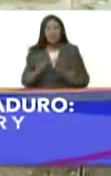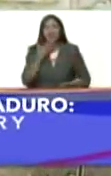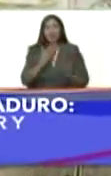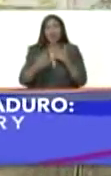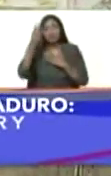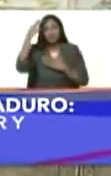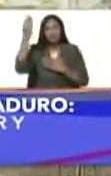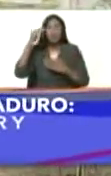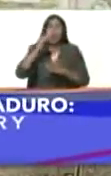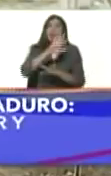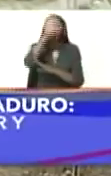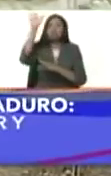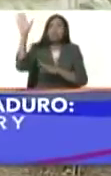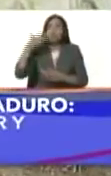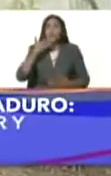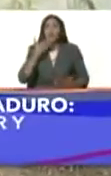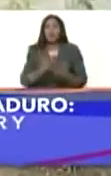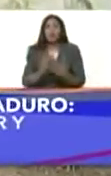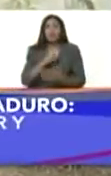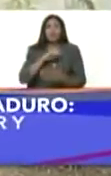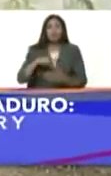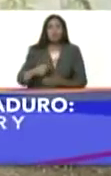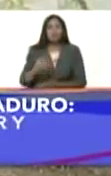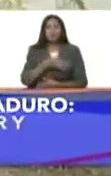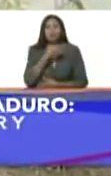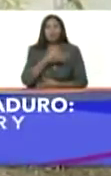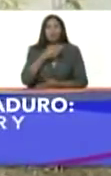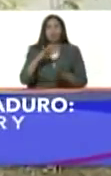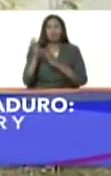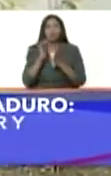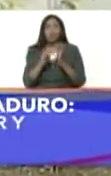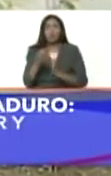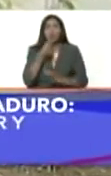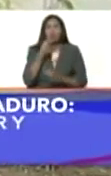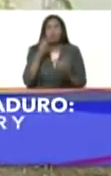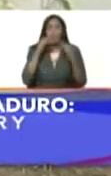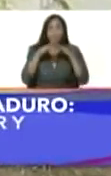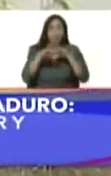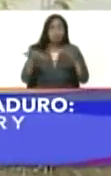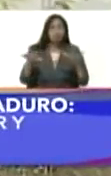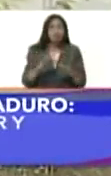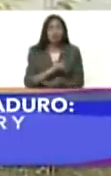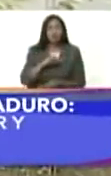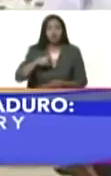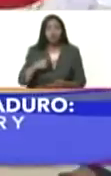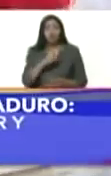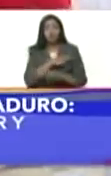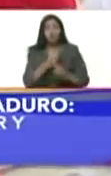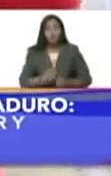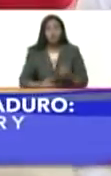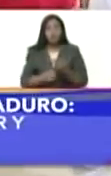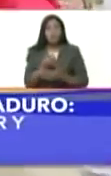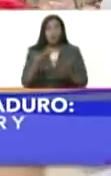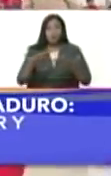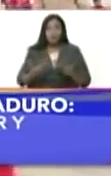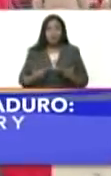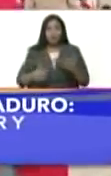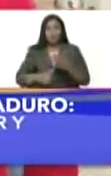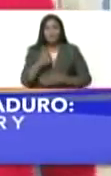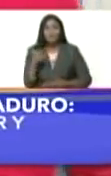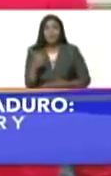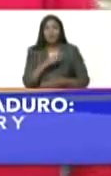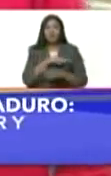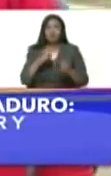los cielos. Gracias, nuestro Señor Jesucristo, por esta bendición. Y dame fuerza, dame fuerza,